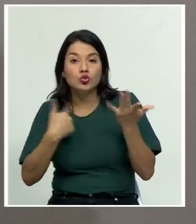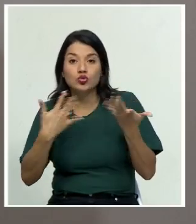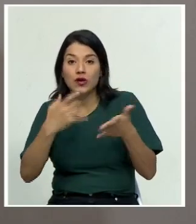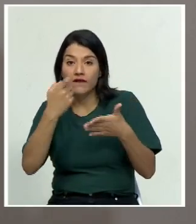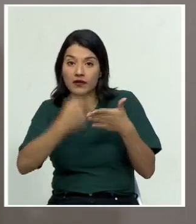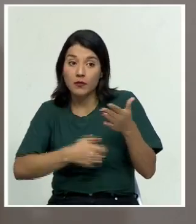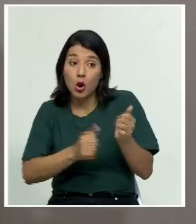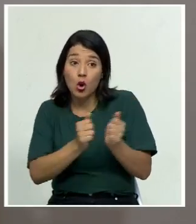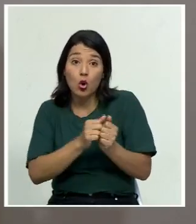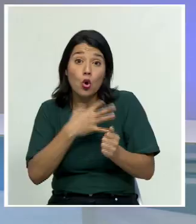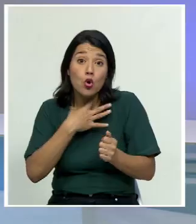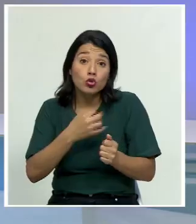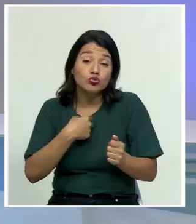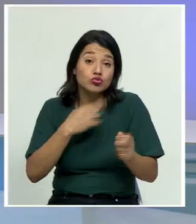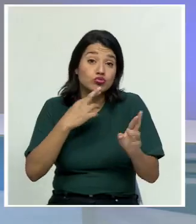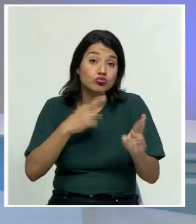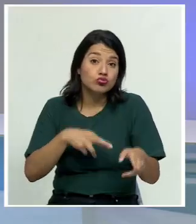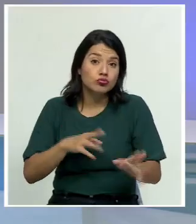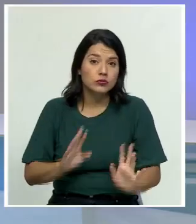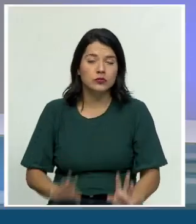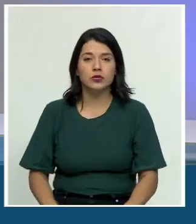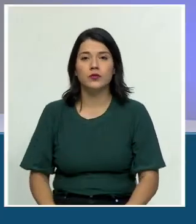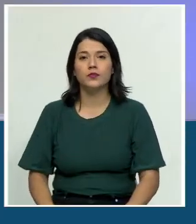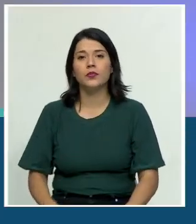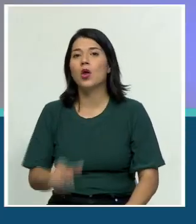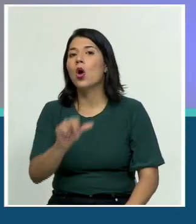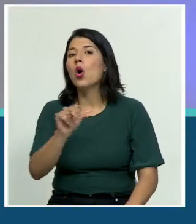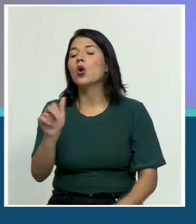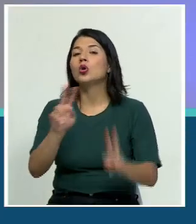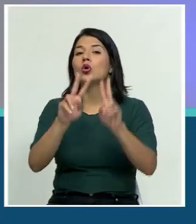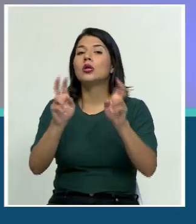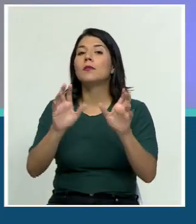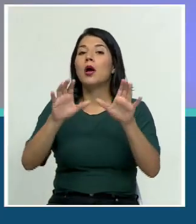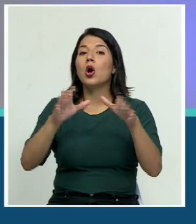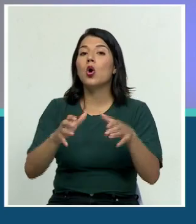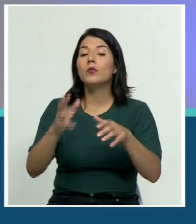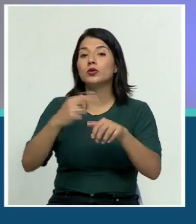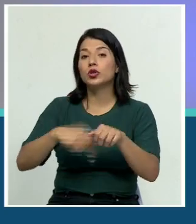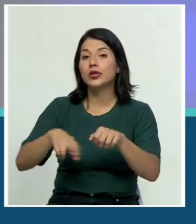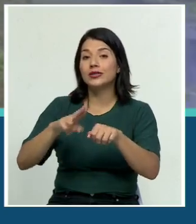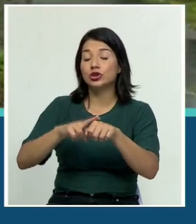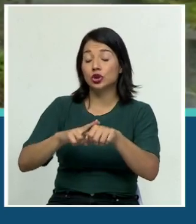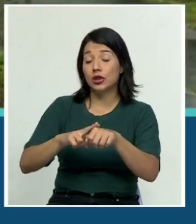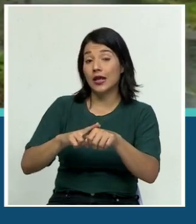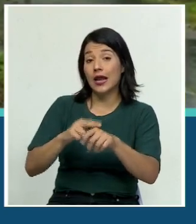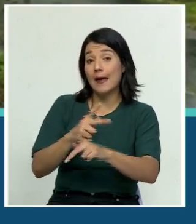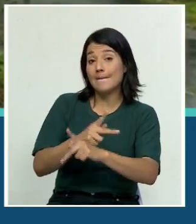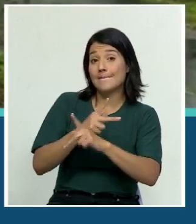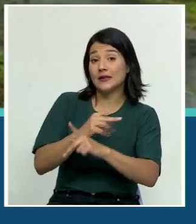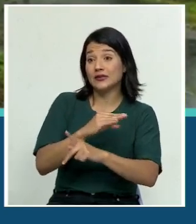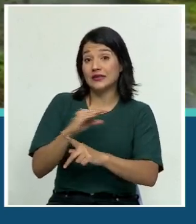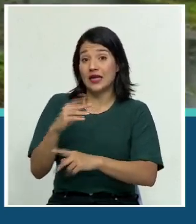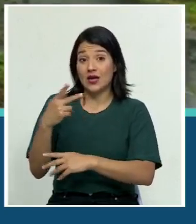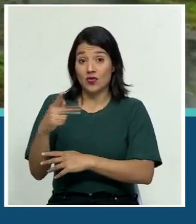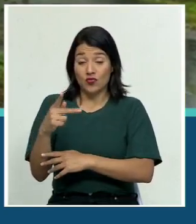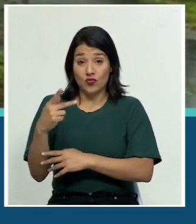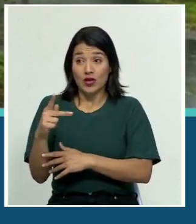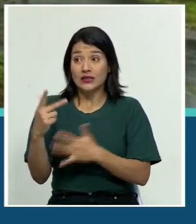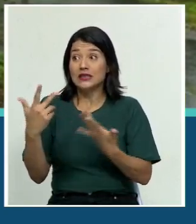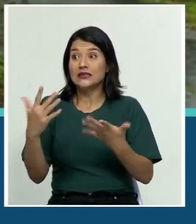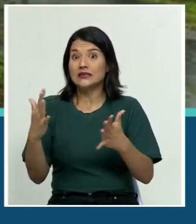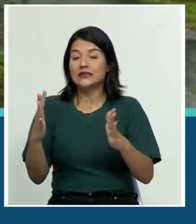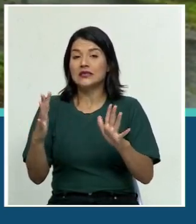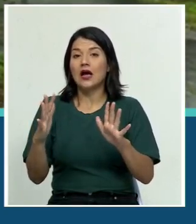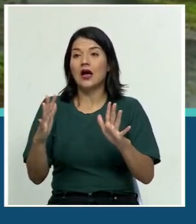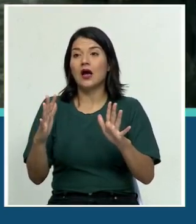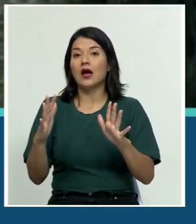le contestaré a la prensa. En otros temas, la Comisión Nacional de Prevención y Riesgos levantó las alertas que